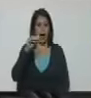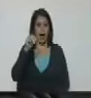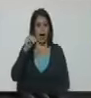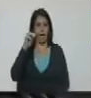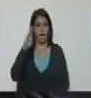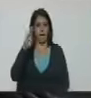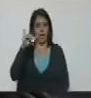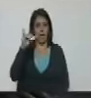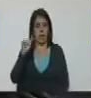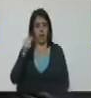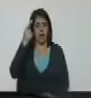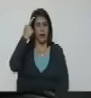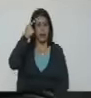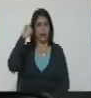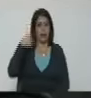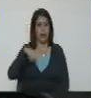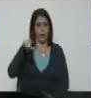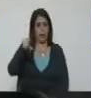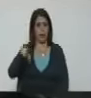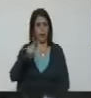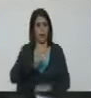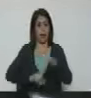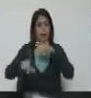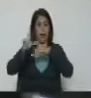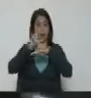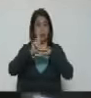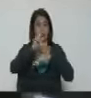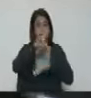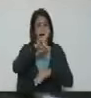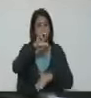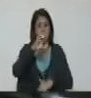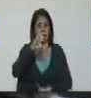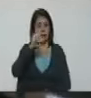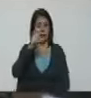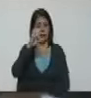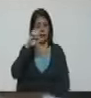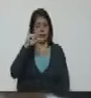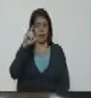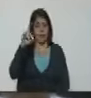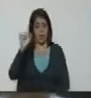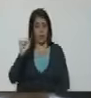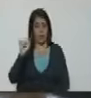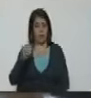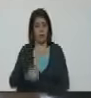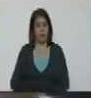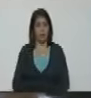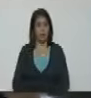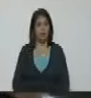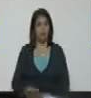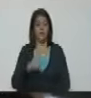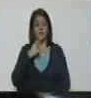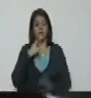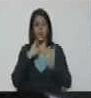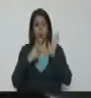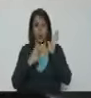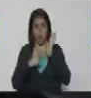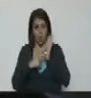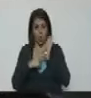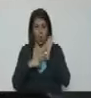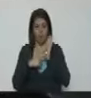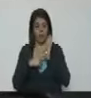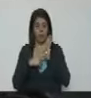Creemos que esta licenciada Rexeida González Herrera cumple,